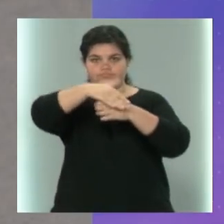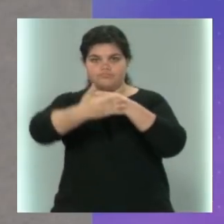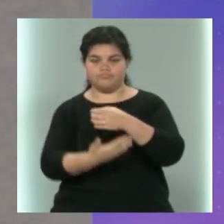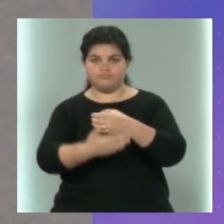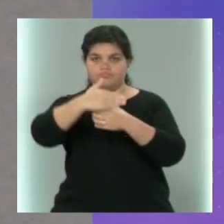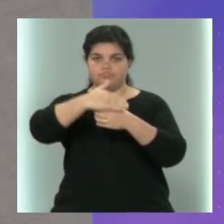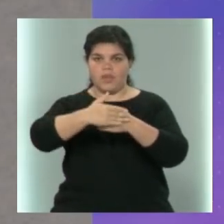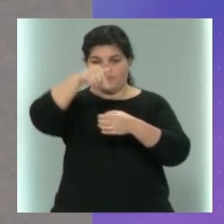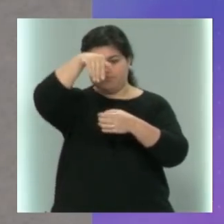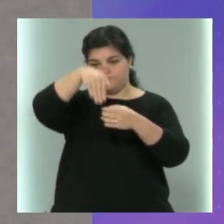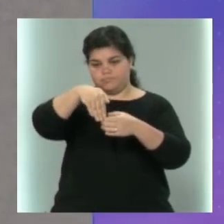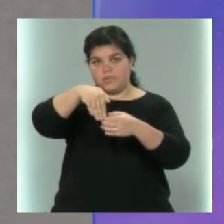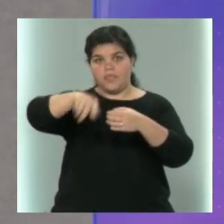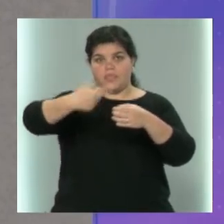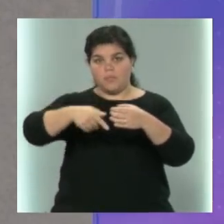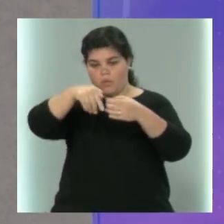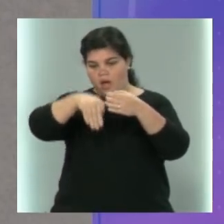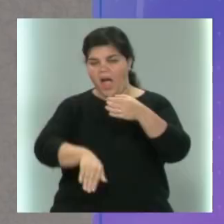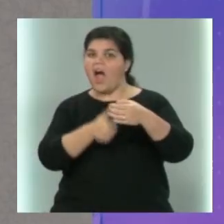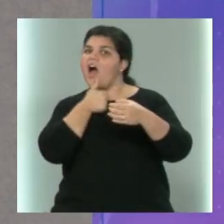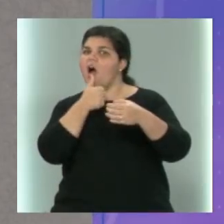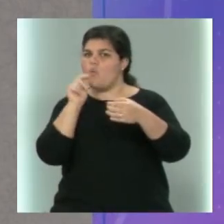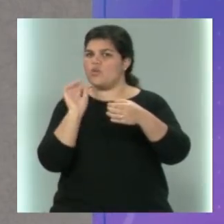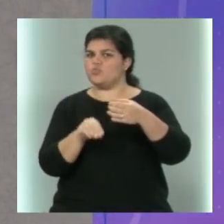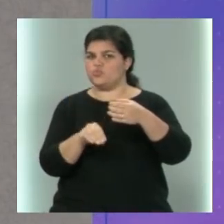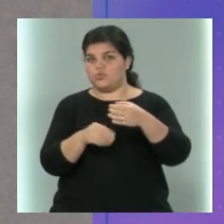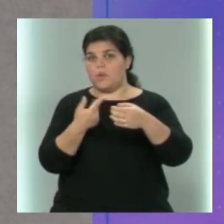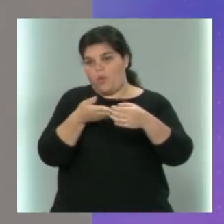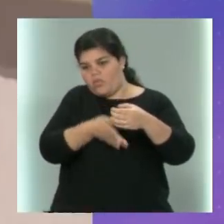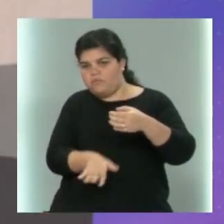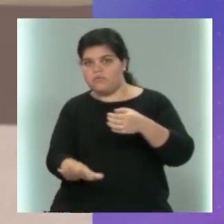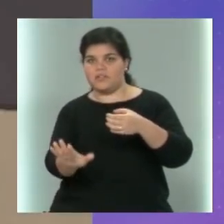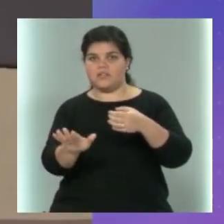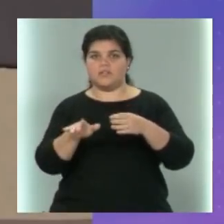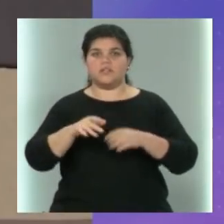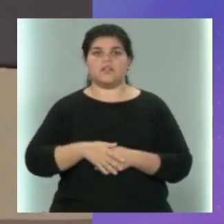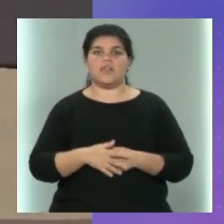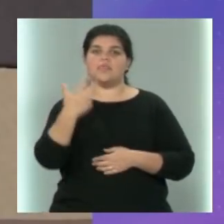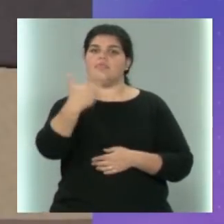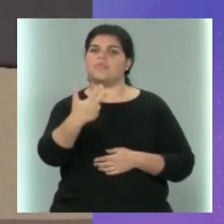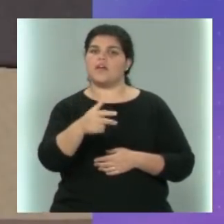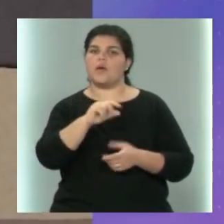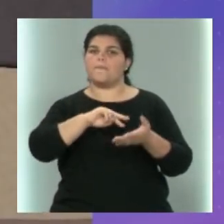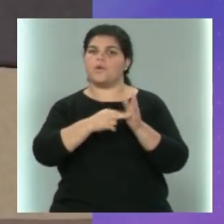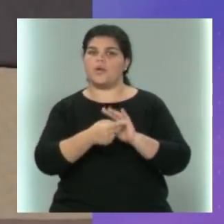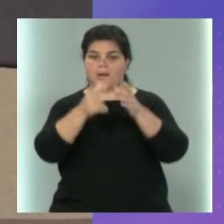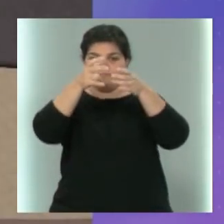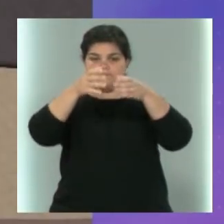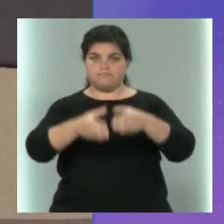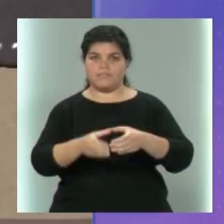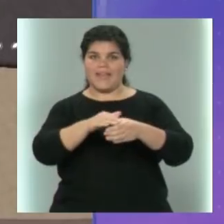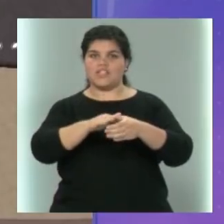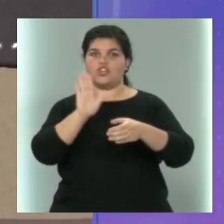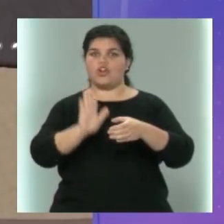hasta cierta profundidad, es decir, que el agua contaminada se puede filtrar por debajo. Y problema número 3, el casing es una solución